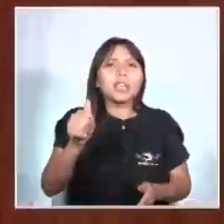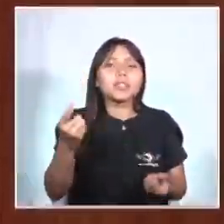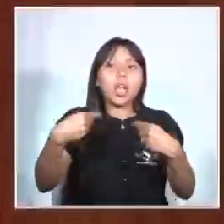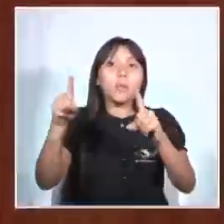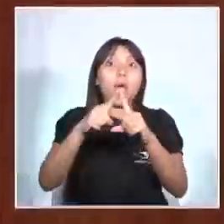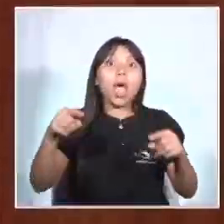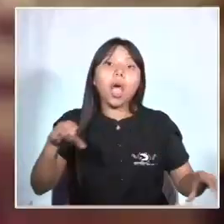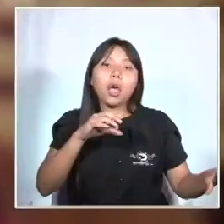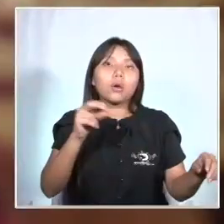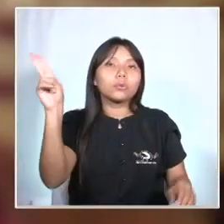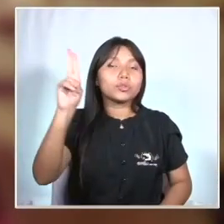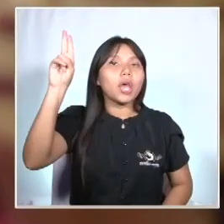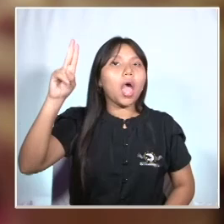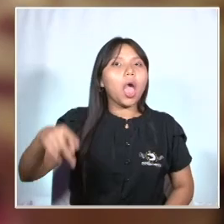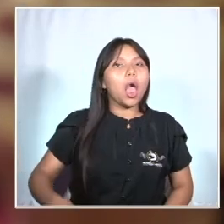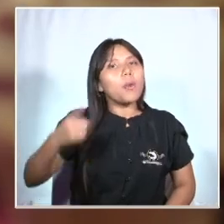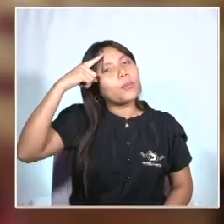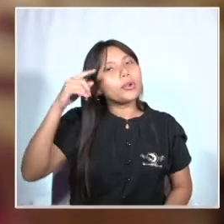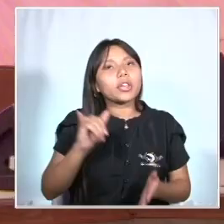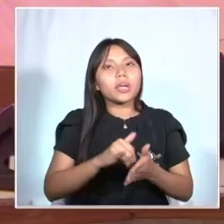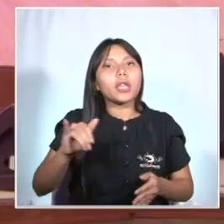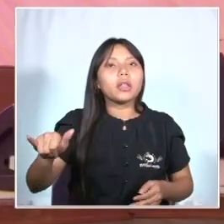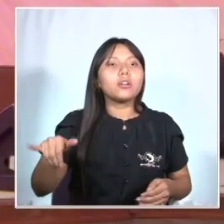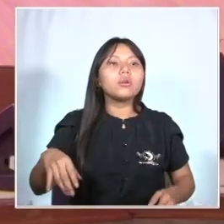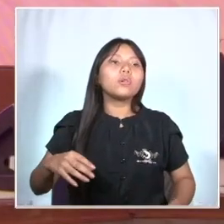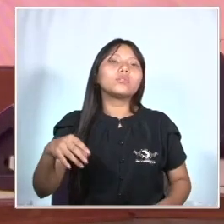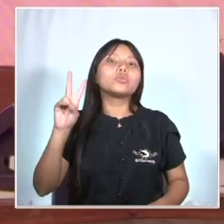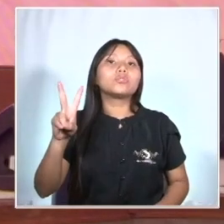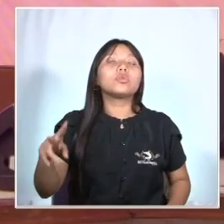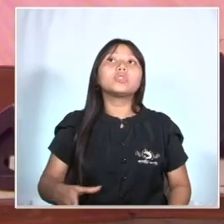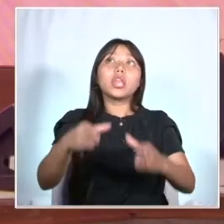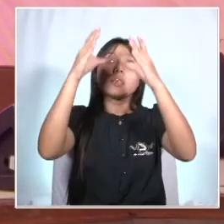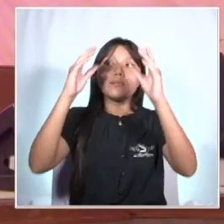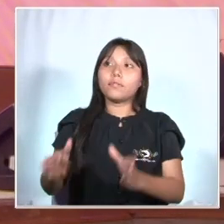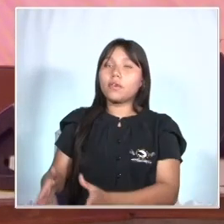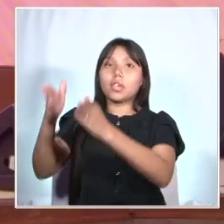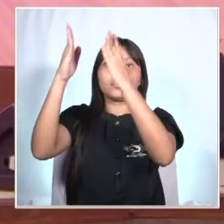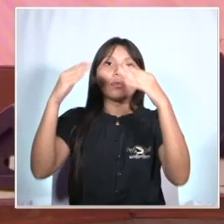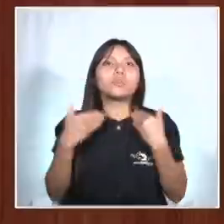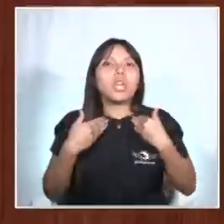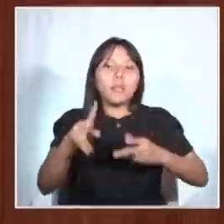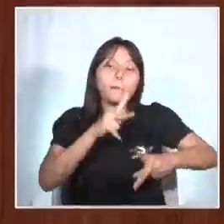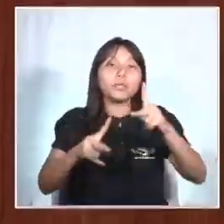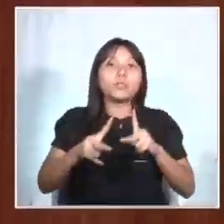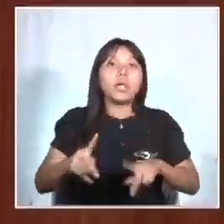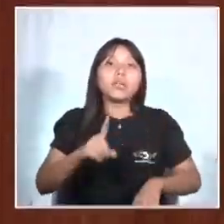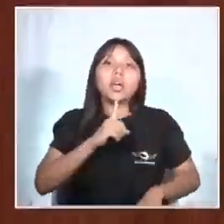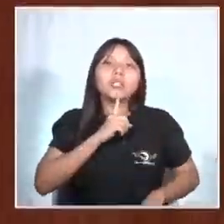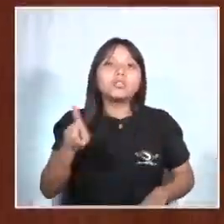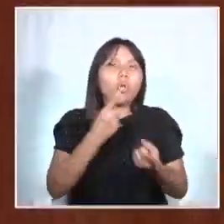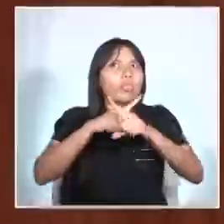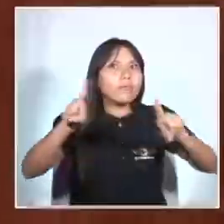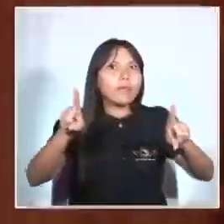usar. Porque aunque los dos edificios van a contener gente, tienen diferente función. Los dos